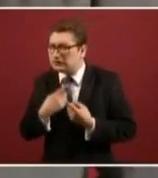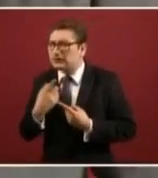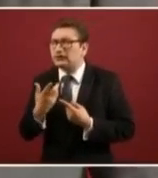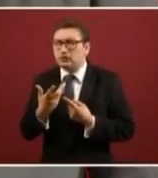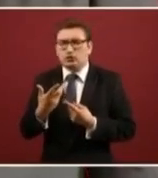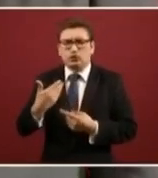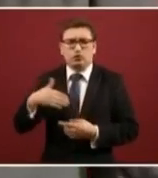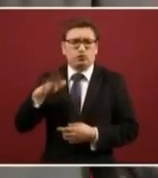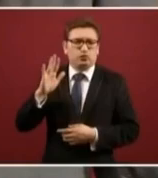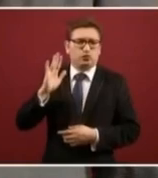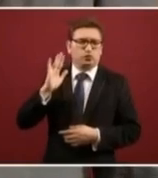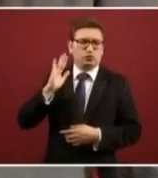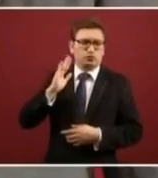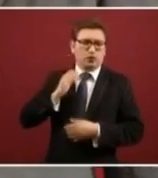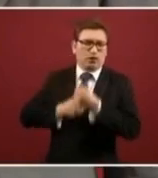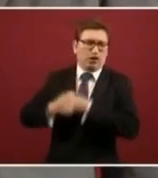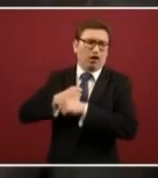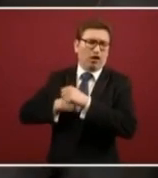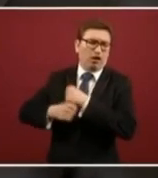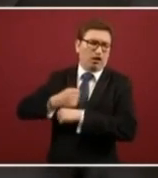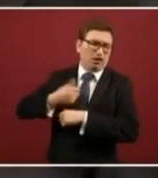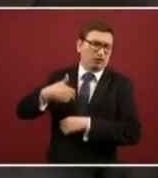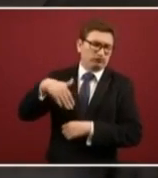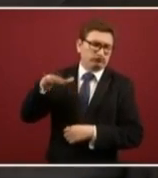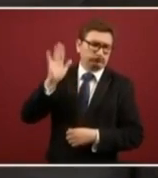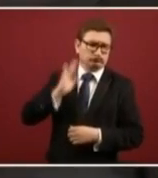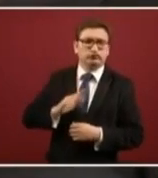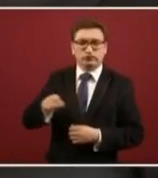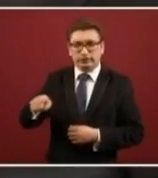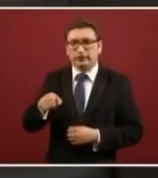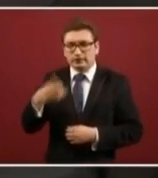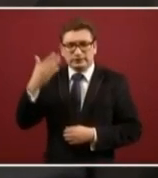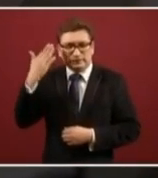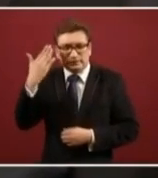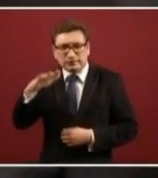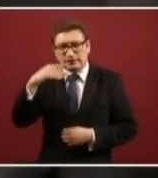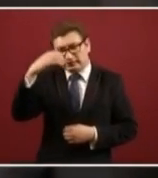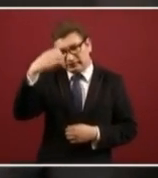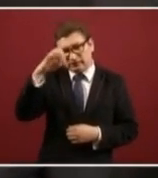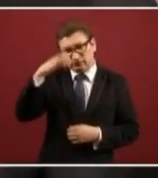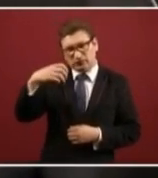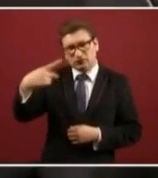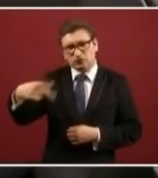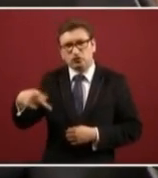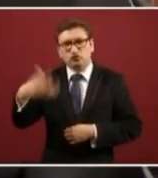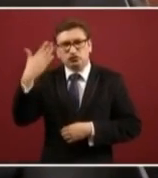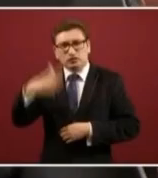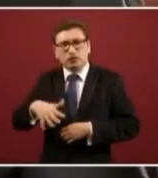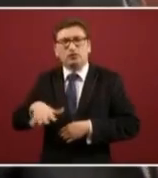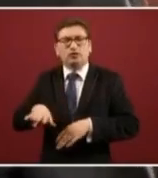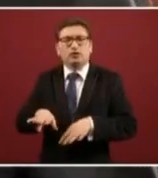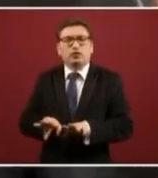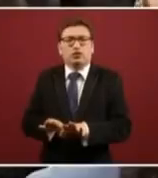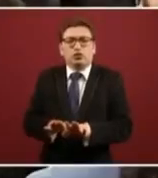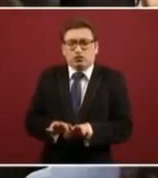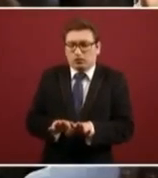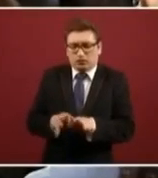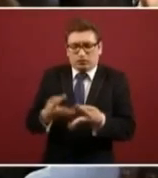desde hace siglos, son especialistas en el cultivo de la